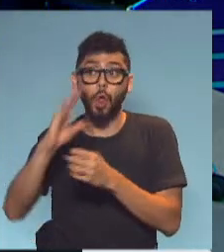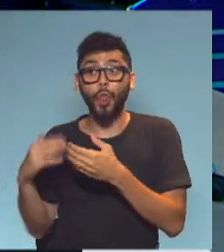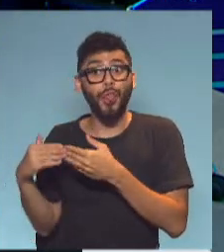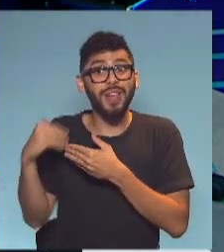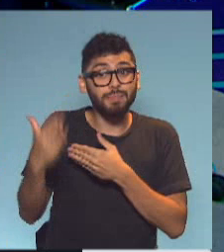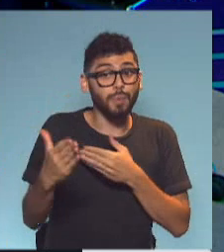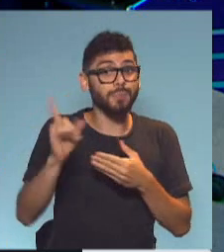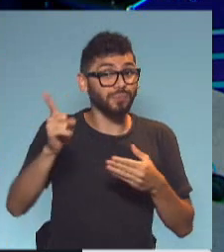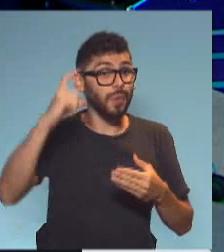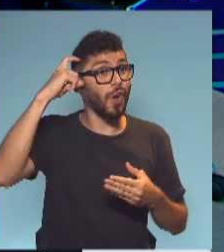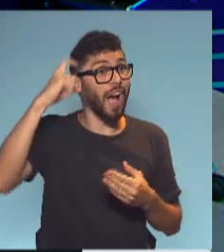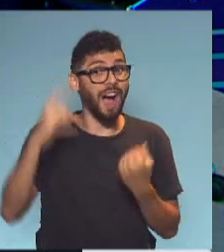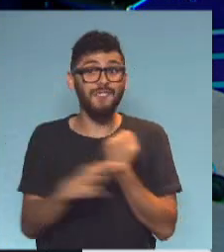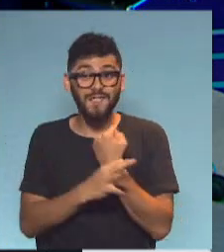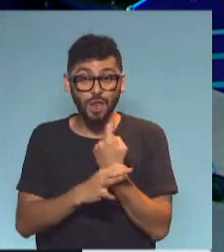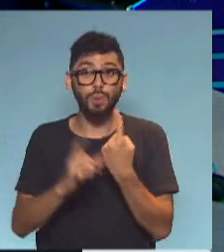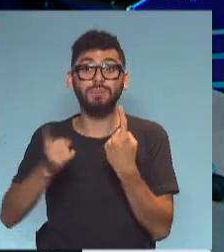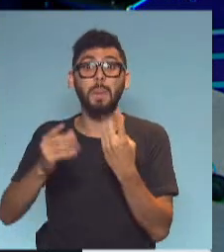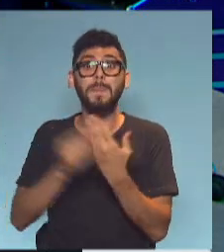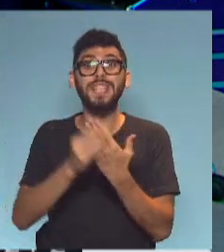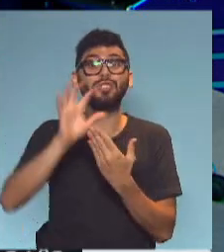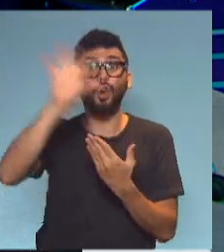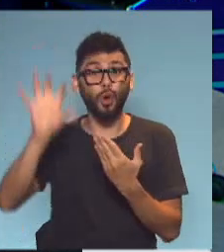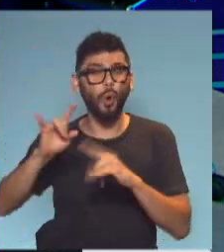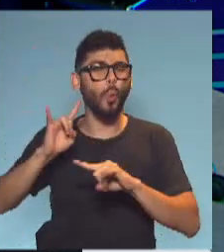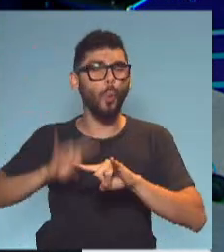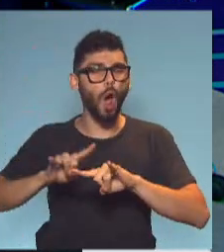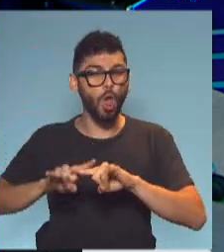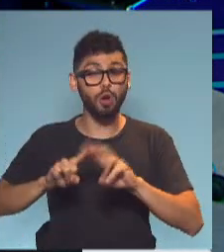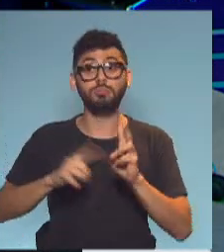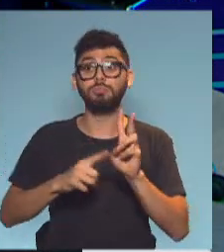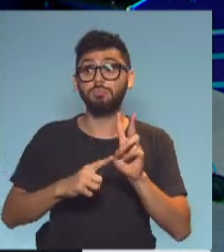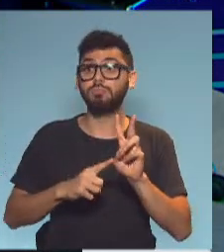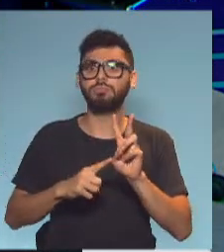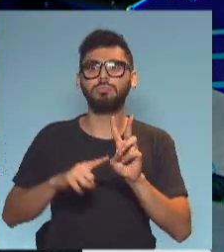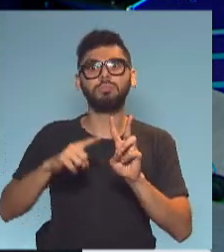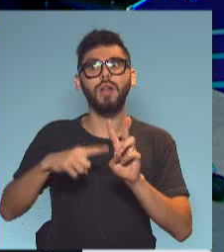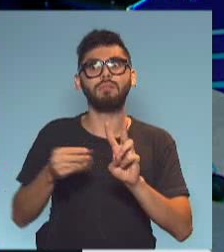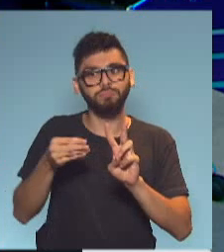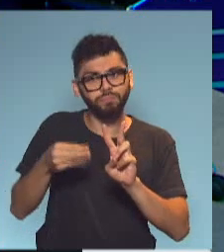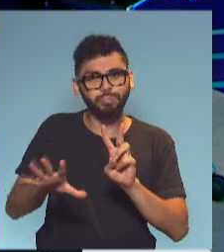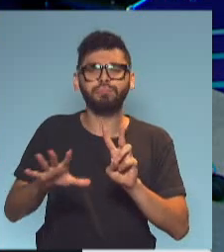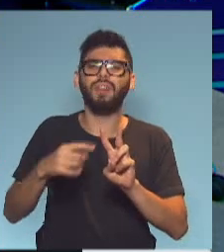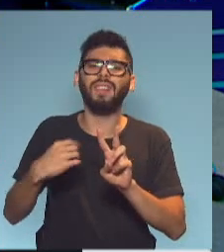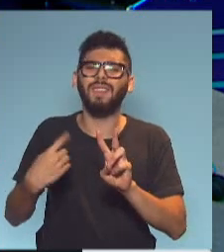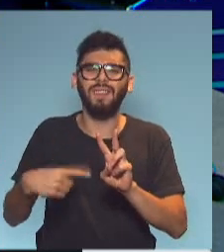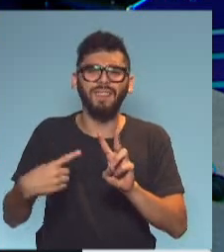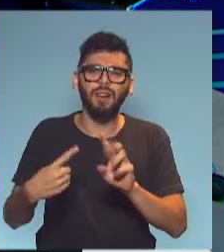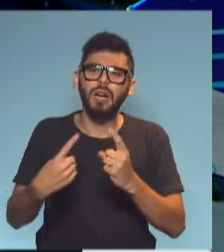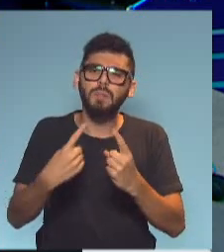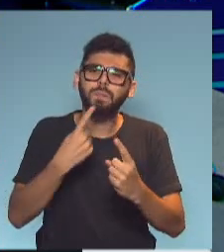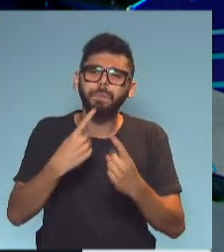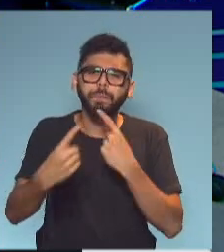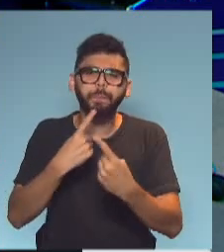jefe de gabinete Santiago Cafiero como el ministro del Interior, Eduardo Guado de Pedro, han comenzado ya la ronda de